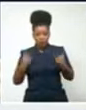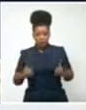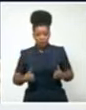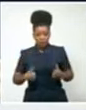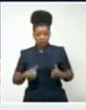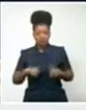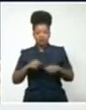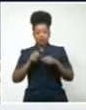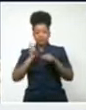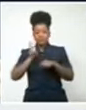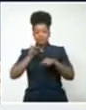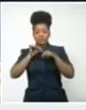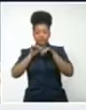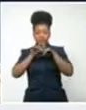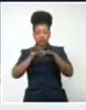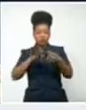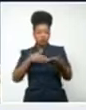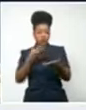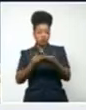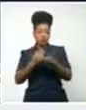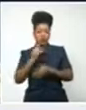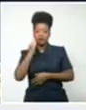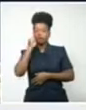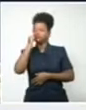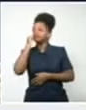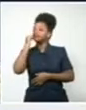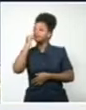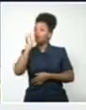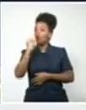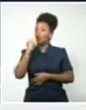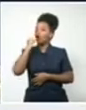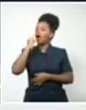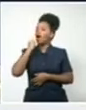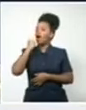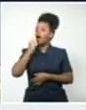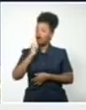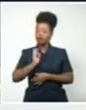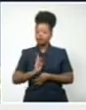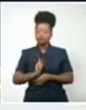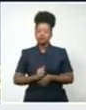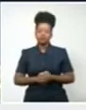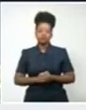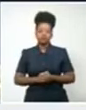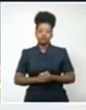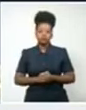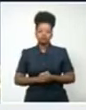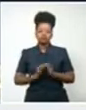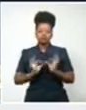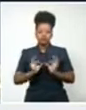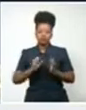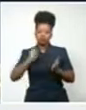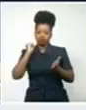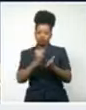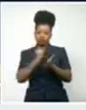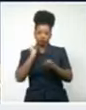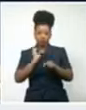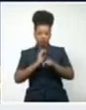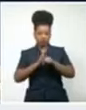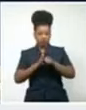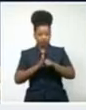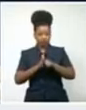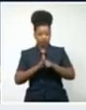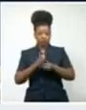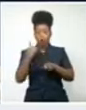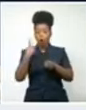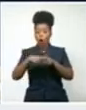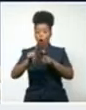exudado faríngeo o nasofaríngeo y que es lo que hace el diagnóstico confirmatorio. Las otras pruebas,